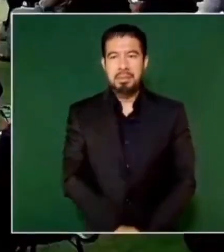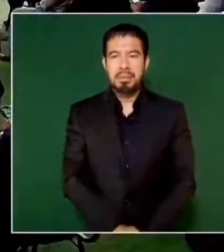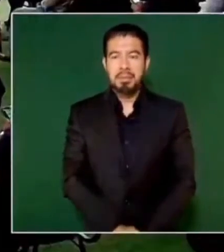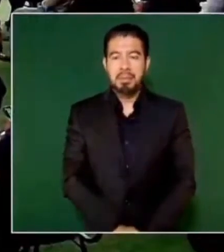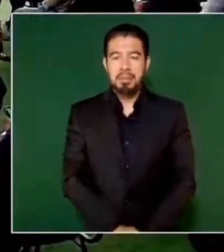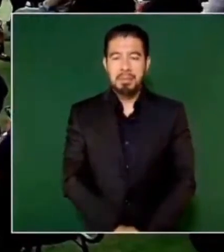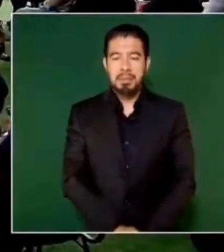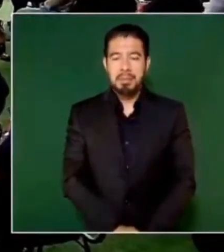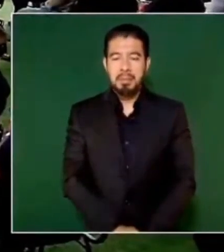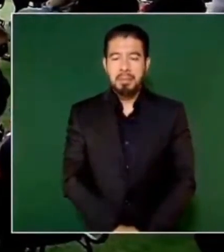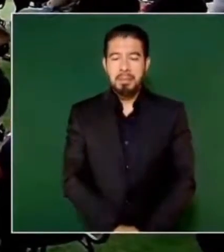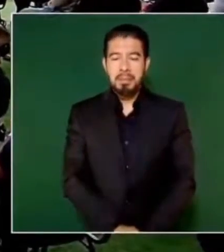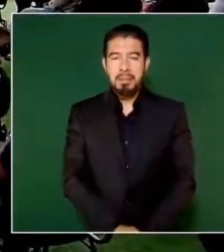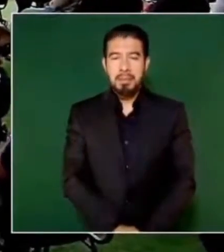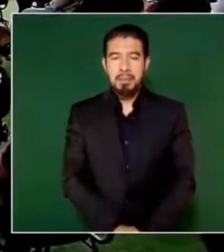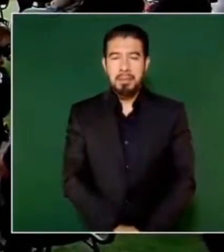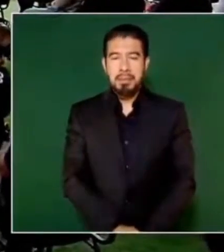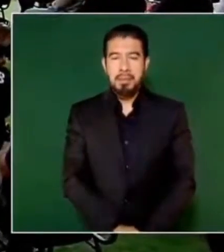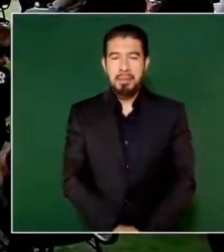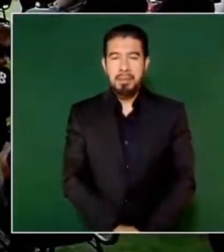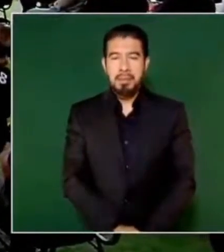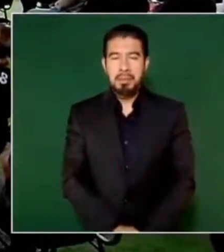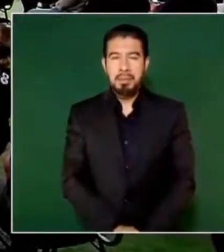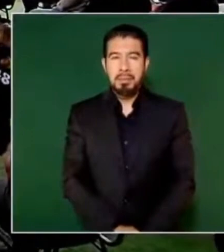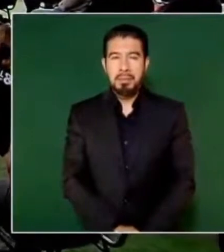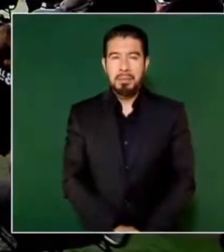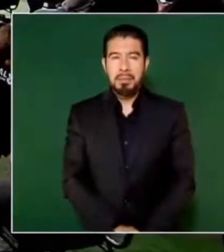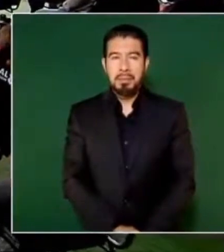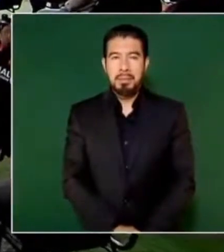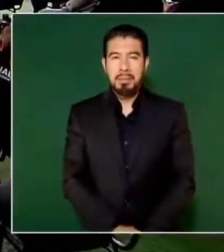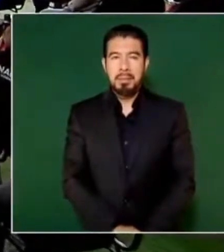que en Tabasco